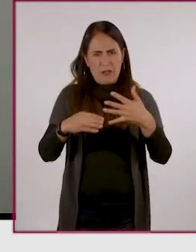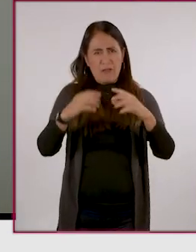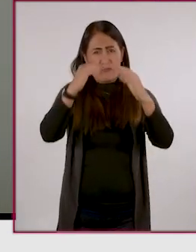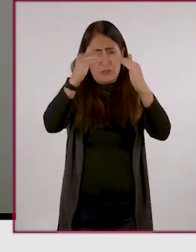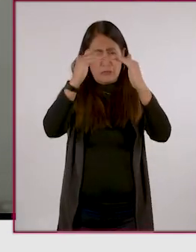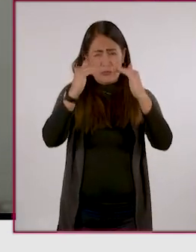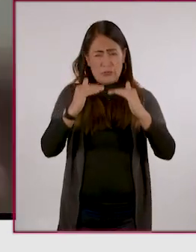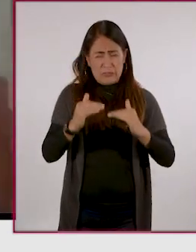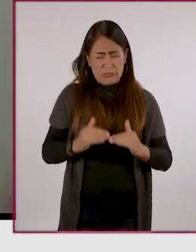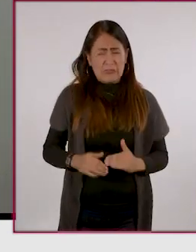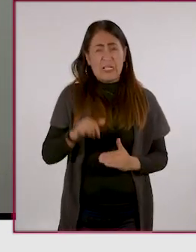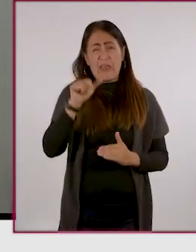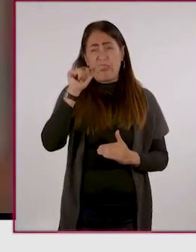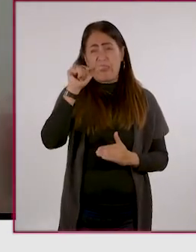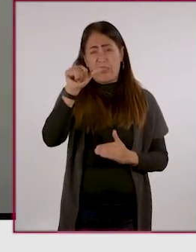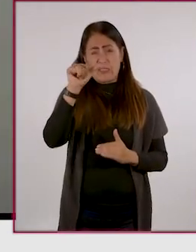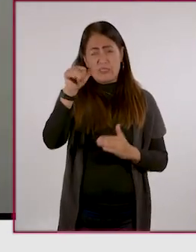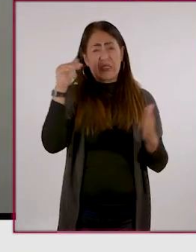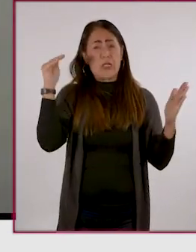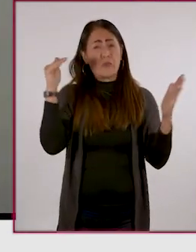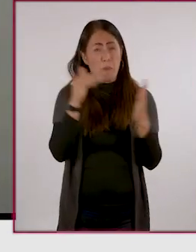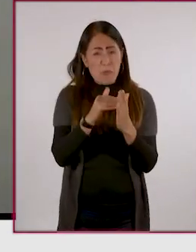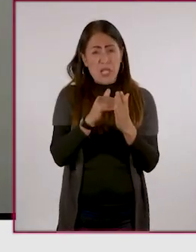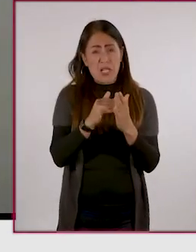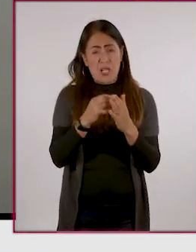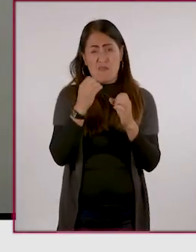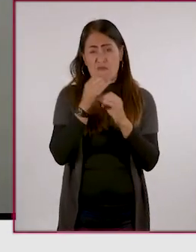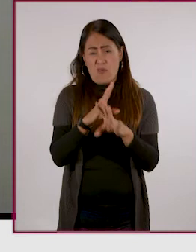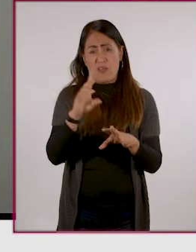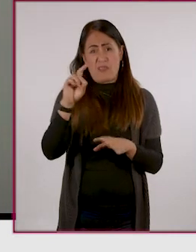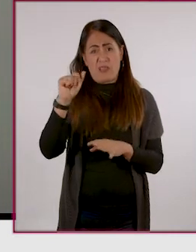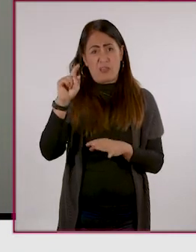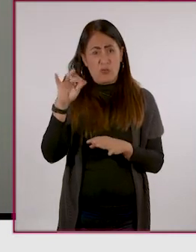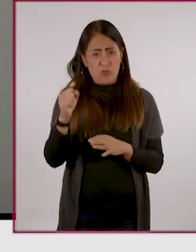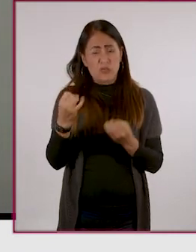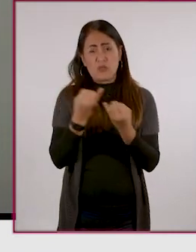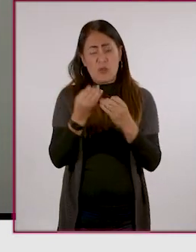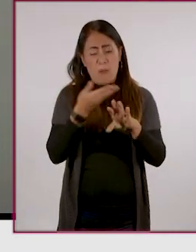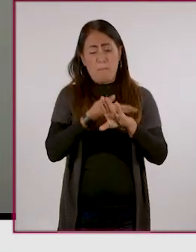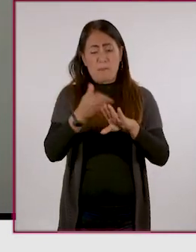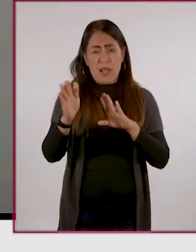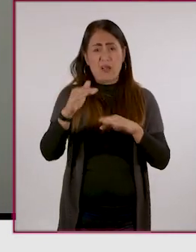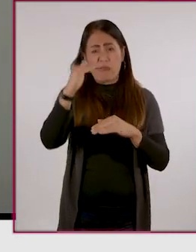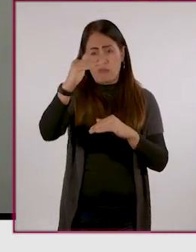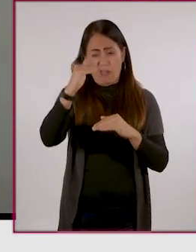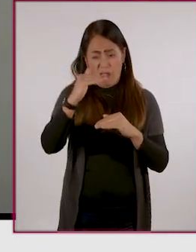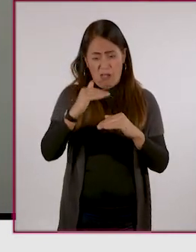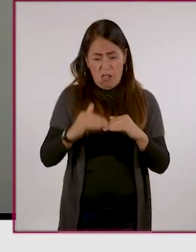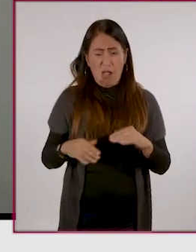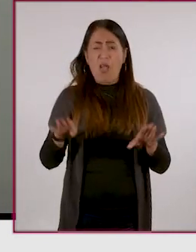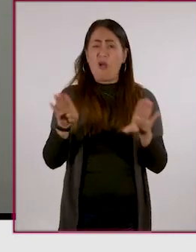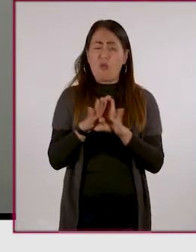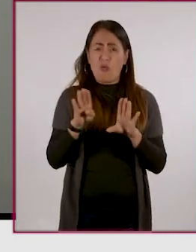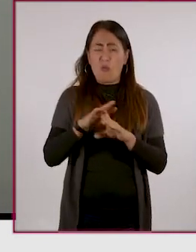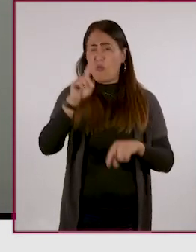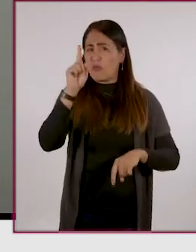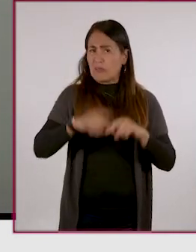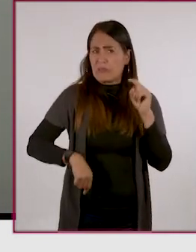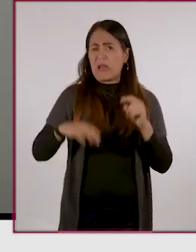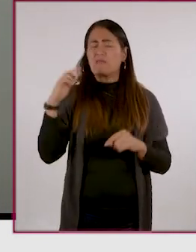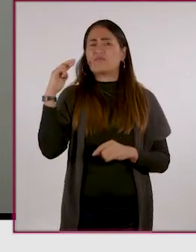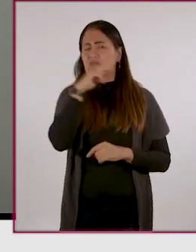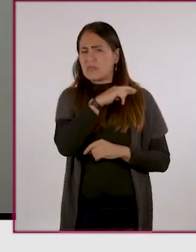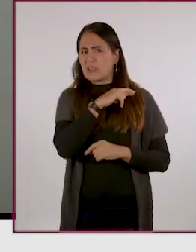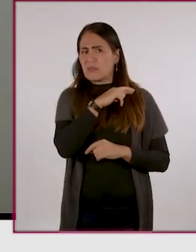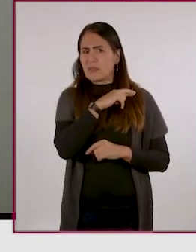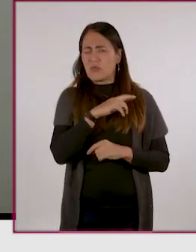muchos registros, 16,000 registros, por ejemplo, y tal vez tenemos registros en blanco. Por ejemplo, ¿cómo los puedo eliminar de una manera